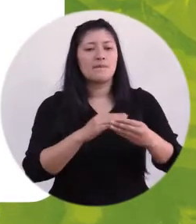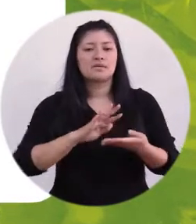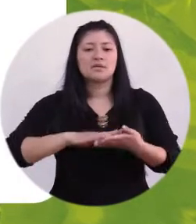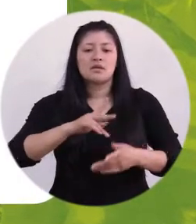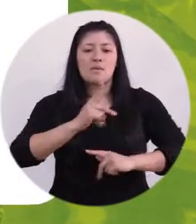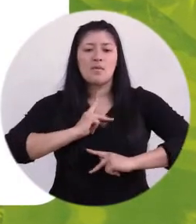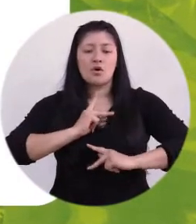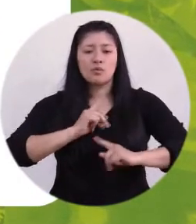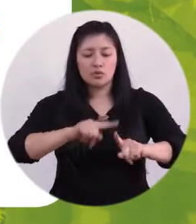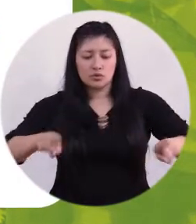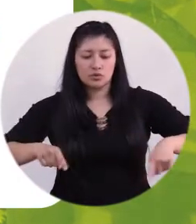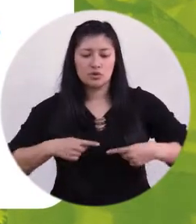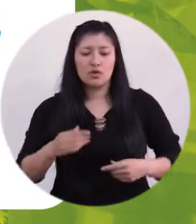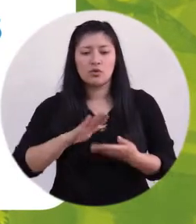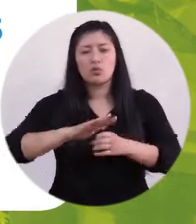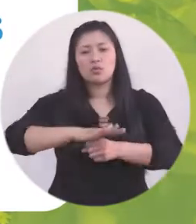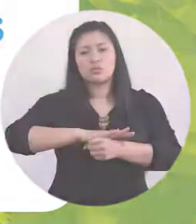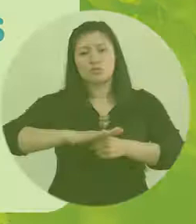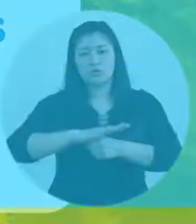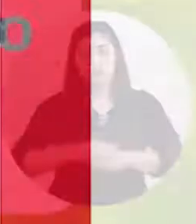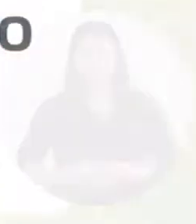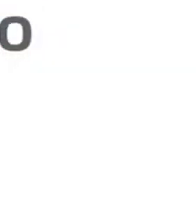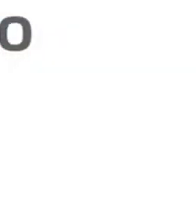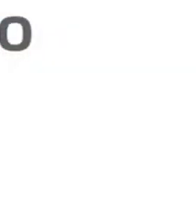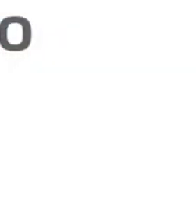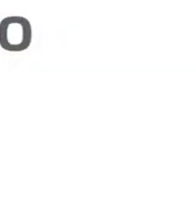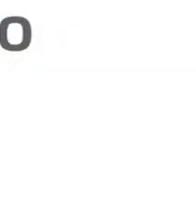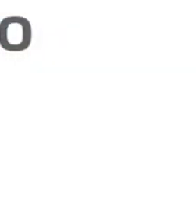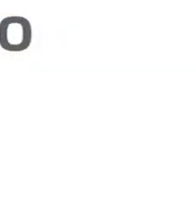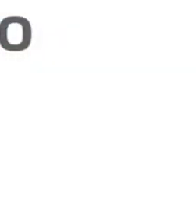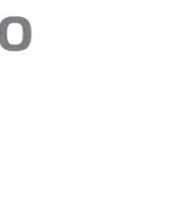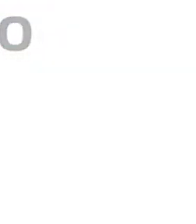vías y dotación de salones comunales entre otros